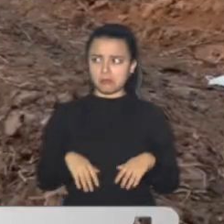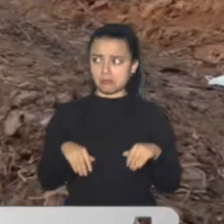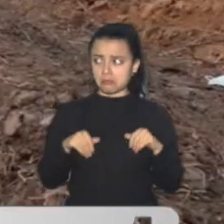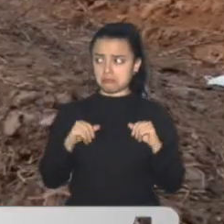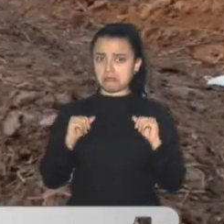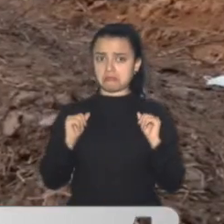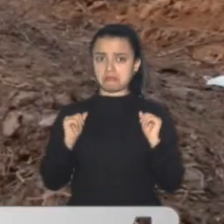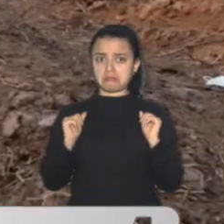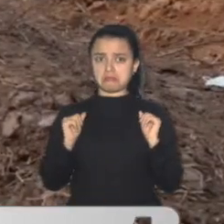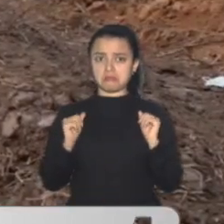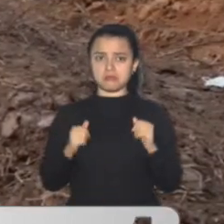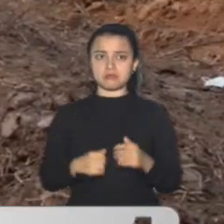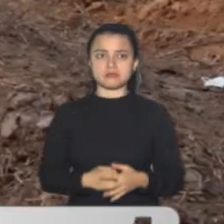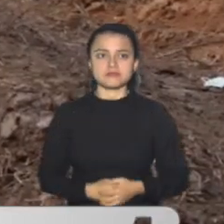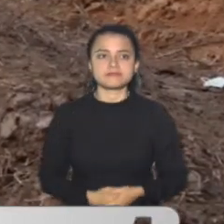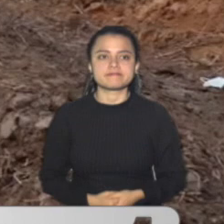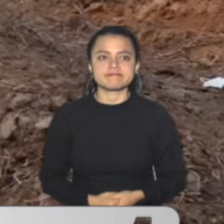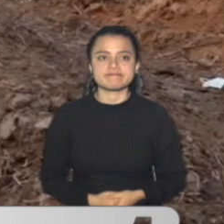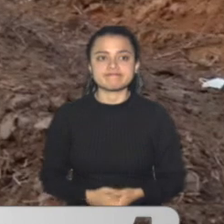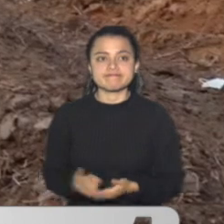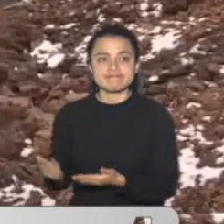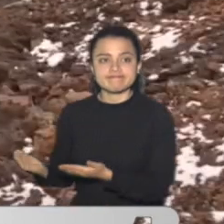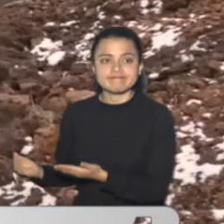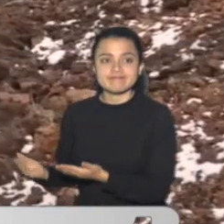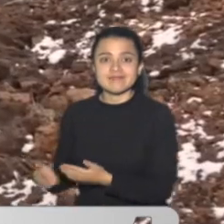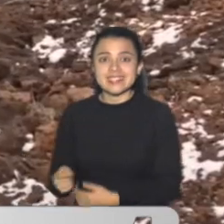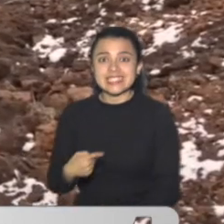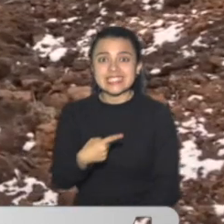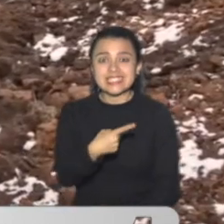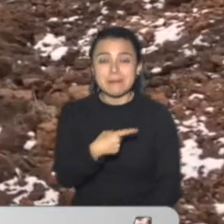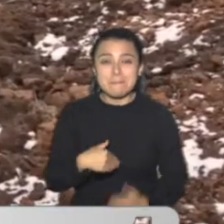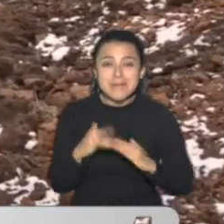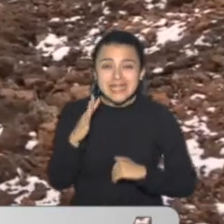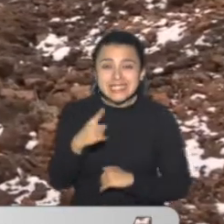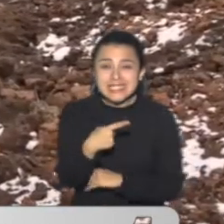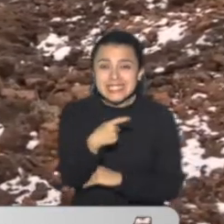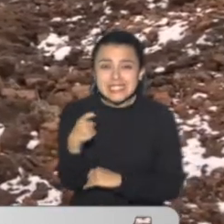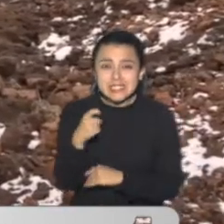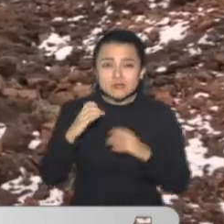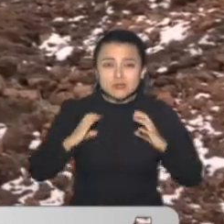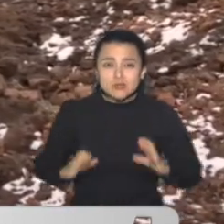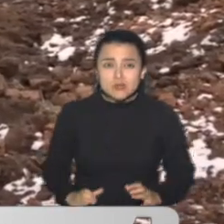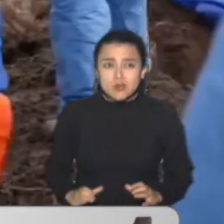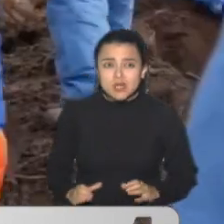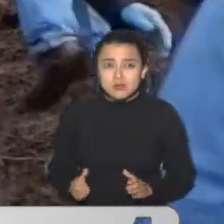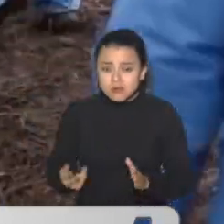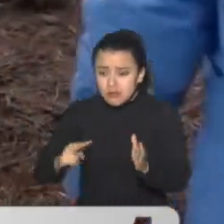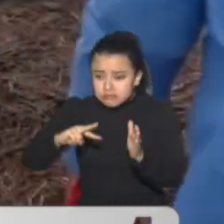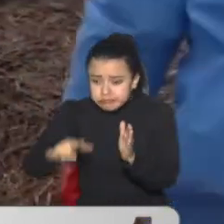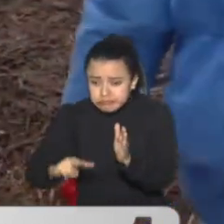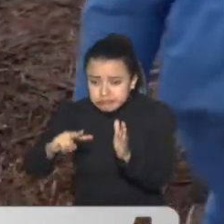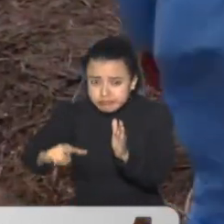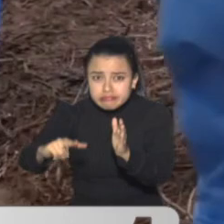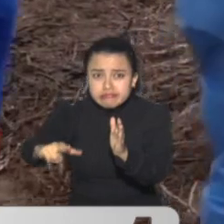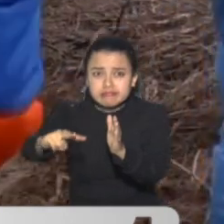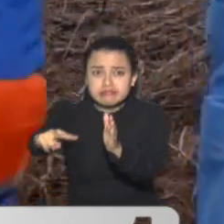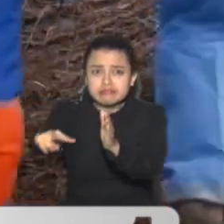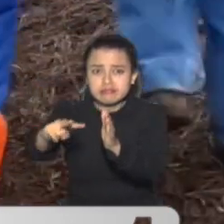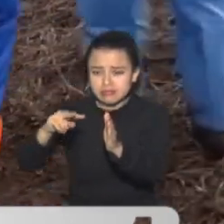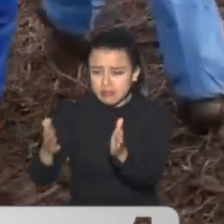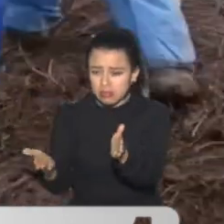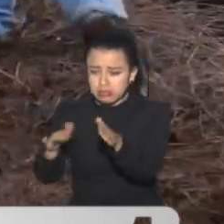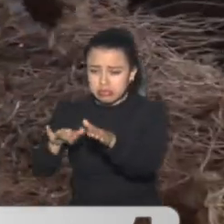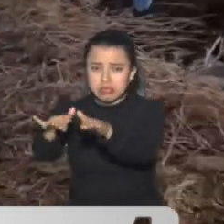fue hallada otra fosa común con más de 100 cuerpos en la ciudad ucraniana de mariupol el asesor del alcalde de la localidad